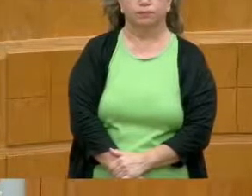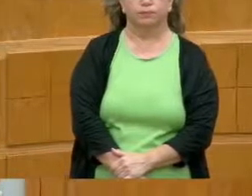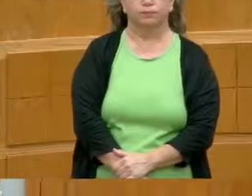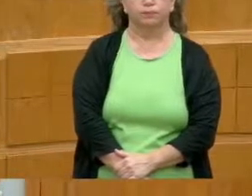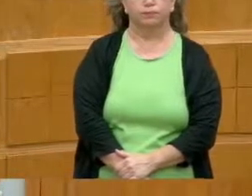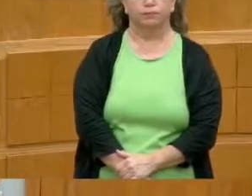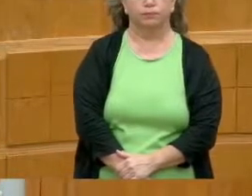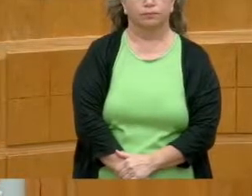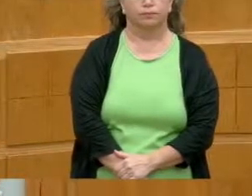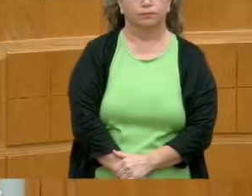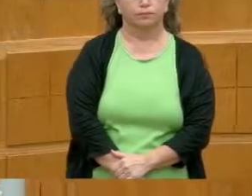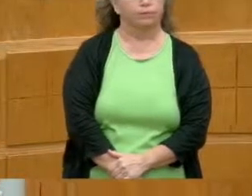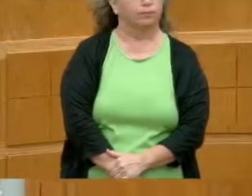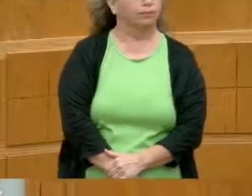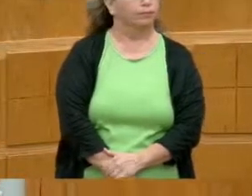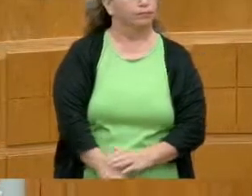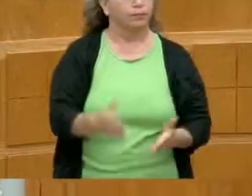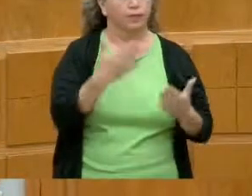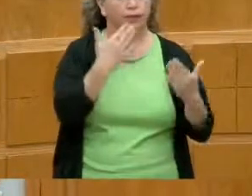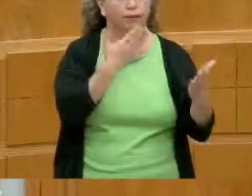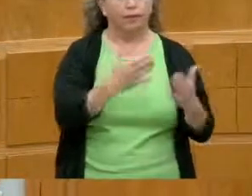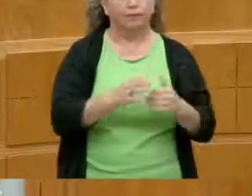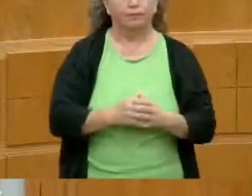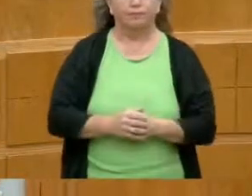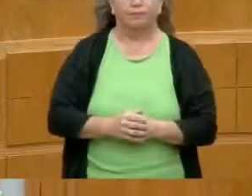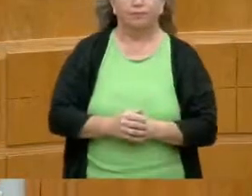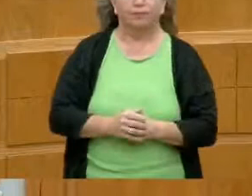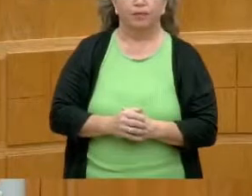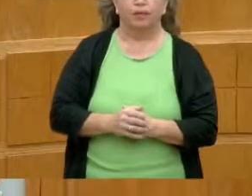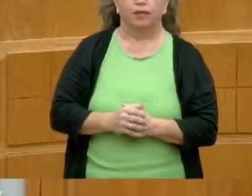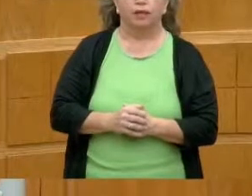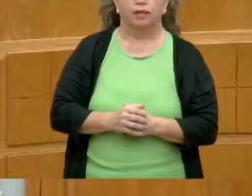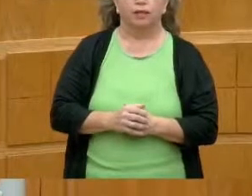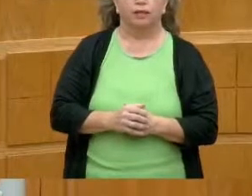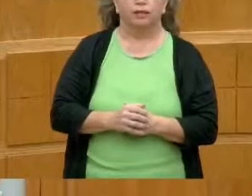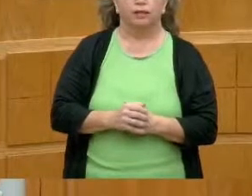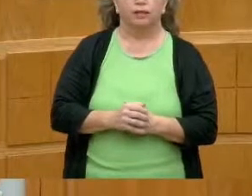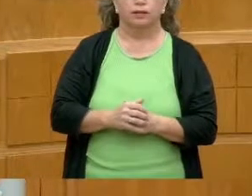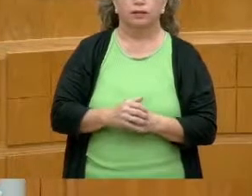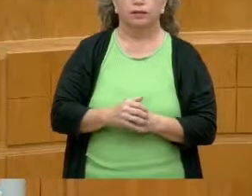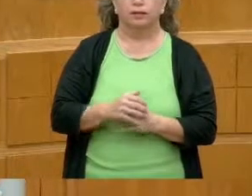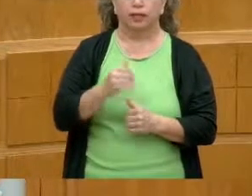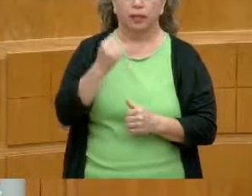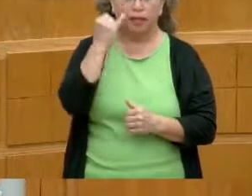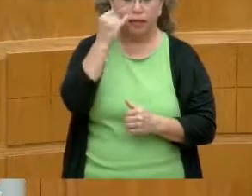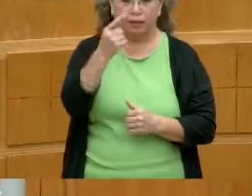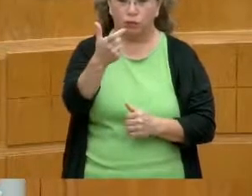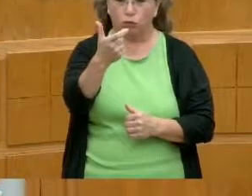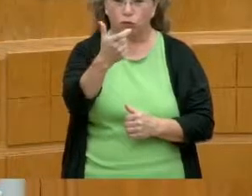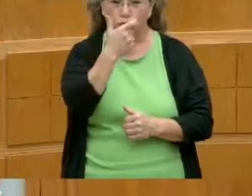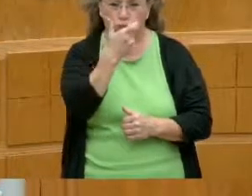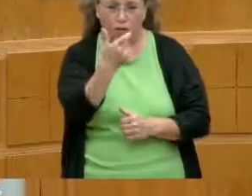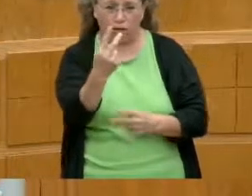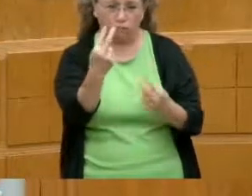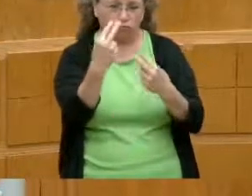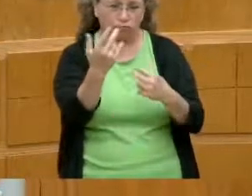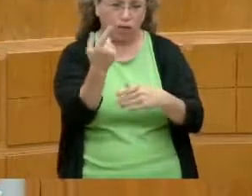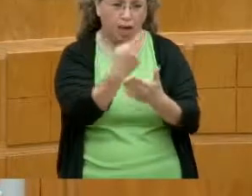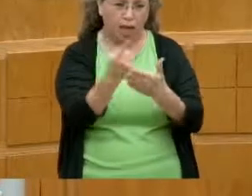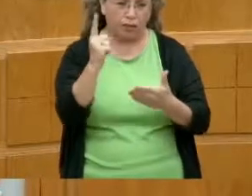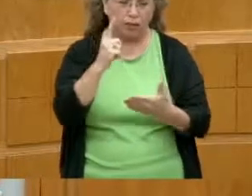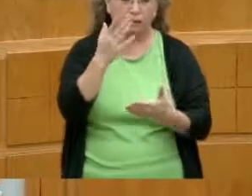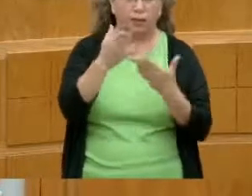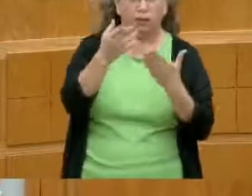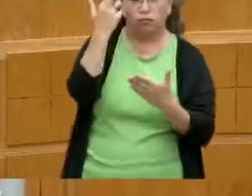fallecimientos. Okay, thanks, Gabby. Okay, so if you were watching last week, you may be aware that the